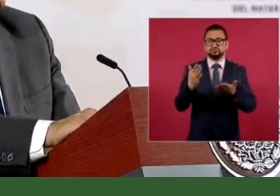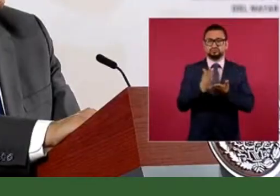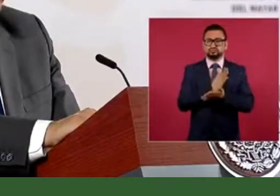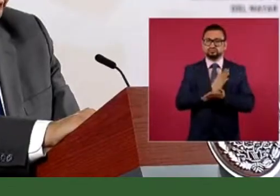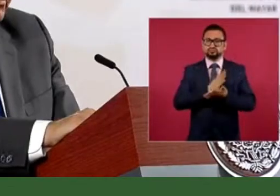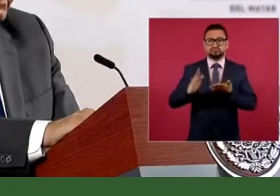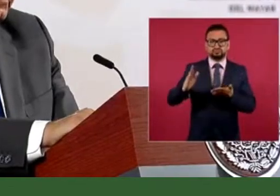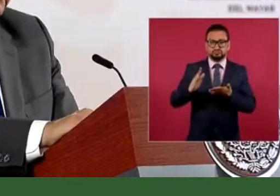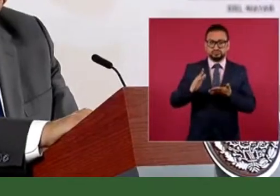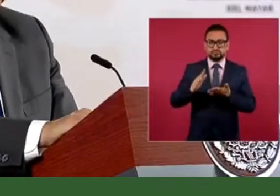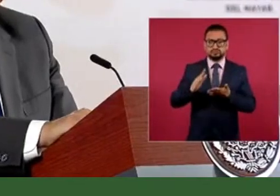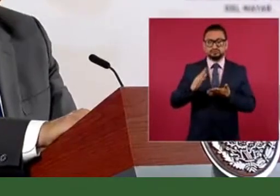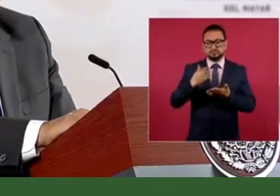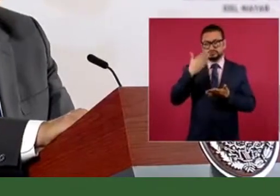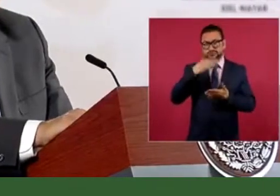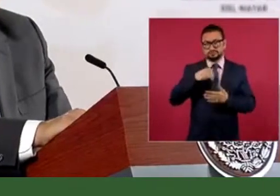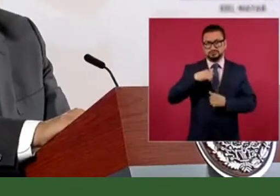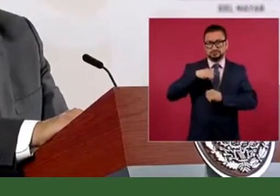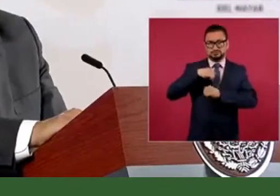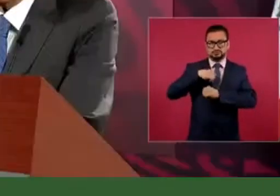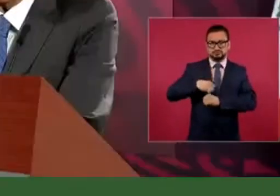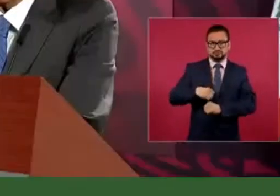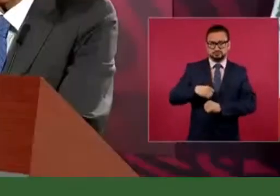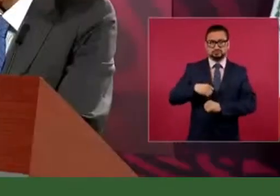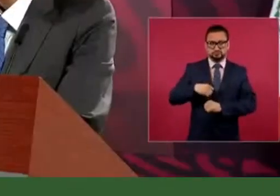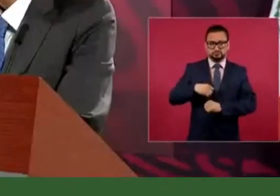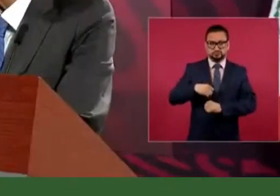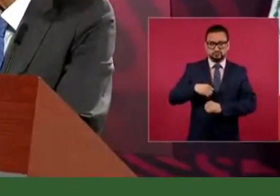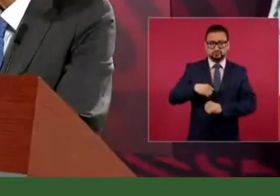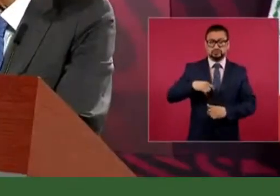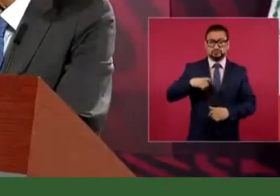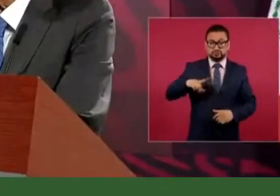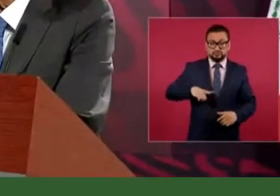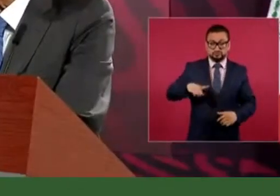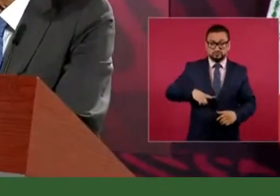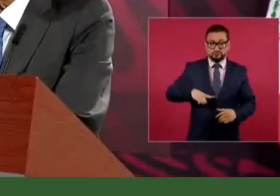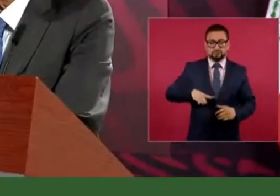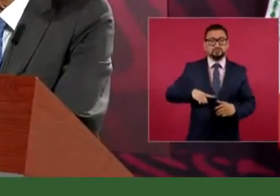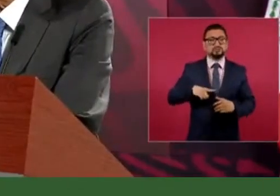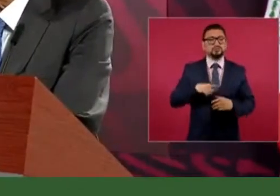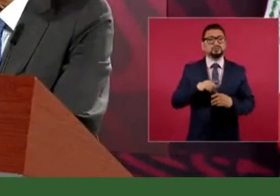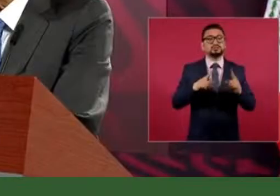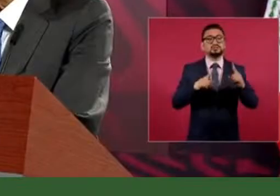al poder civil del clerical,